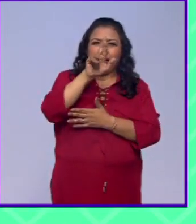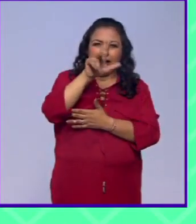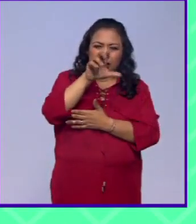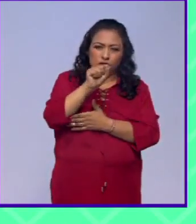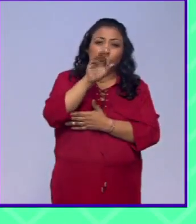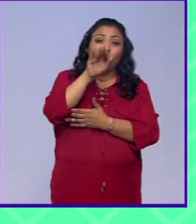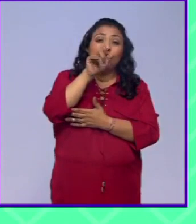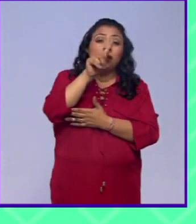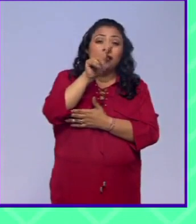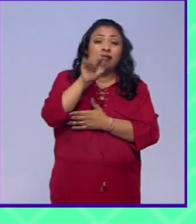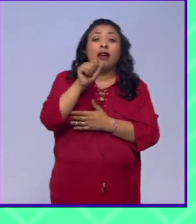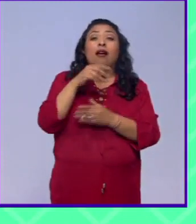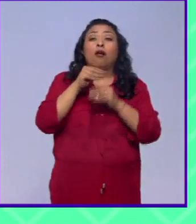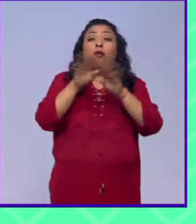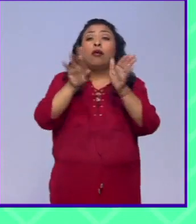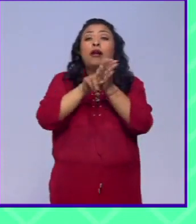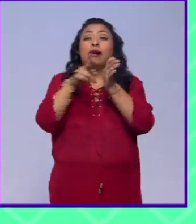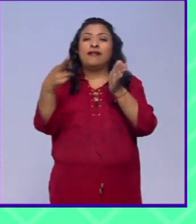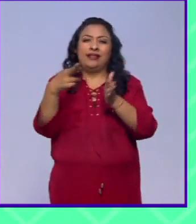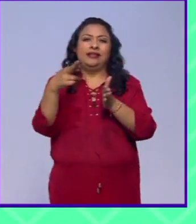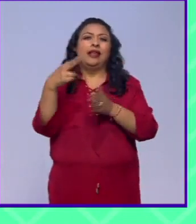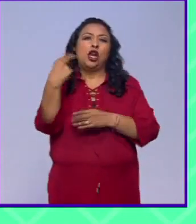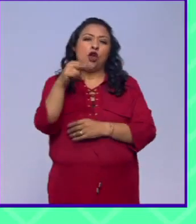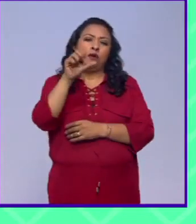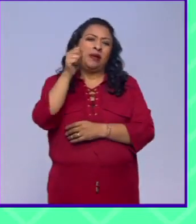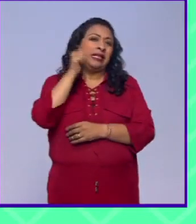que publicó en la revista Siempre